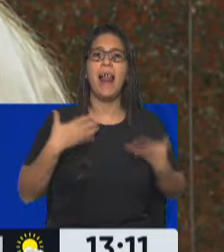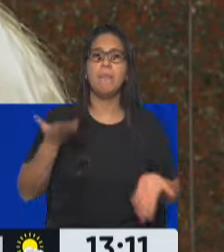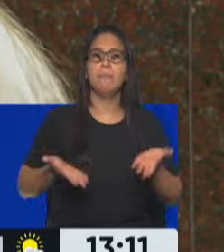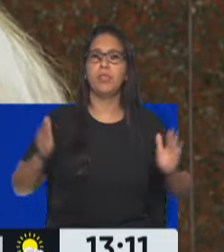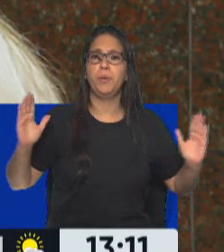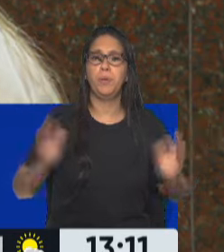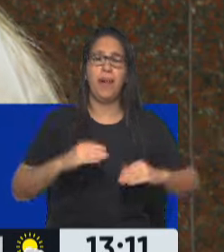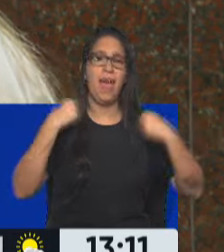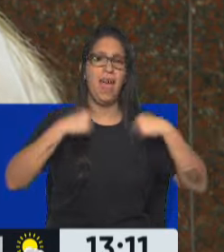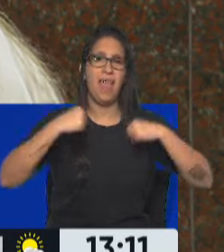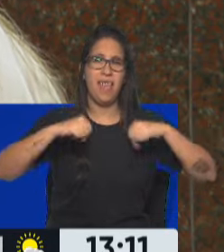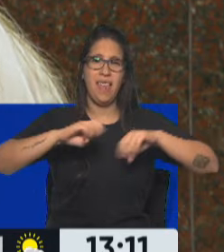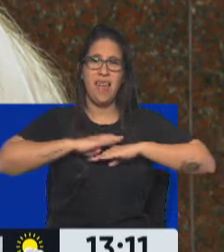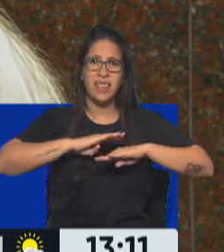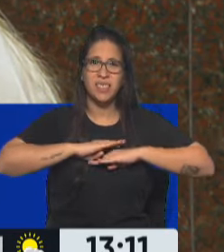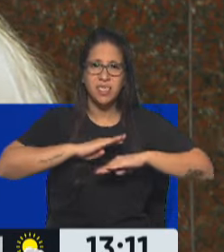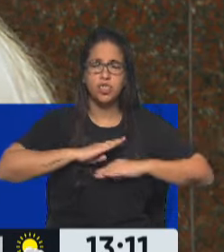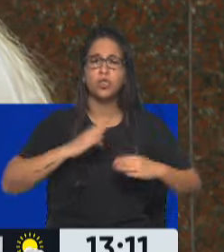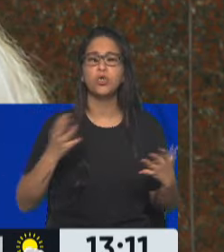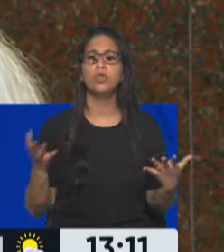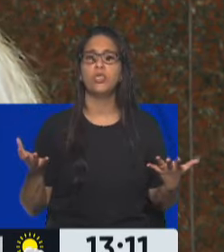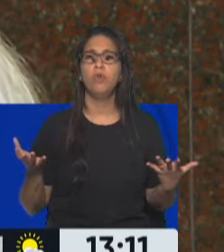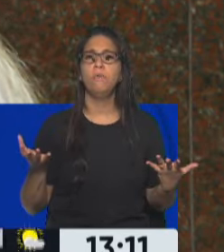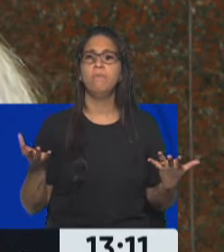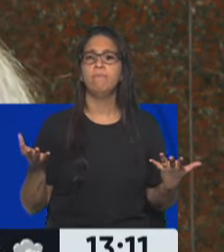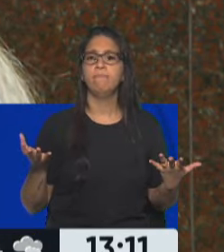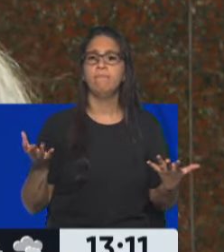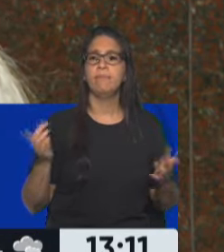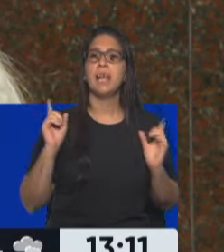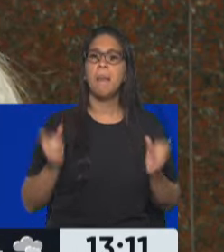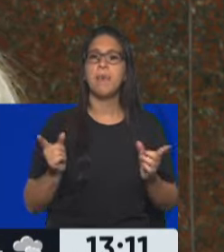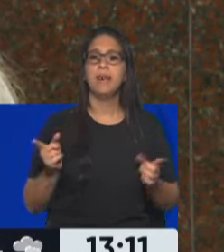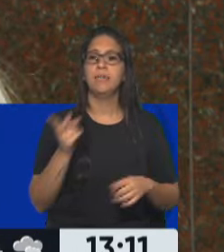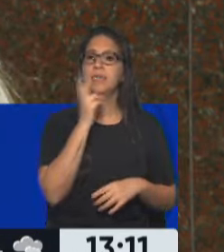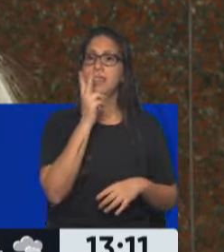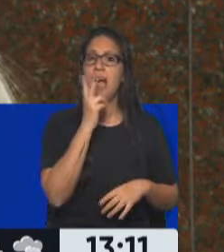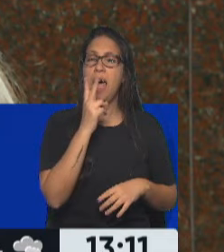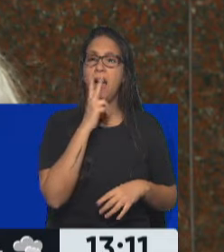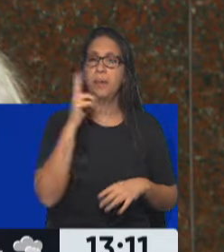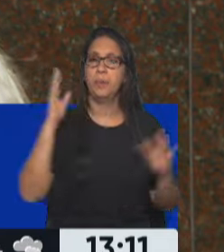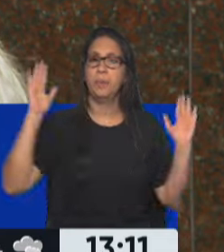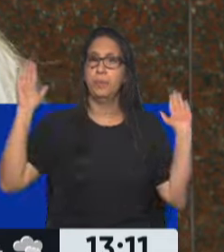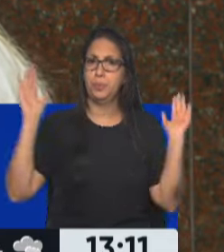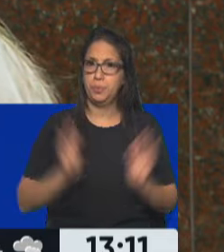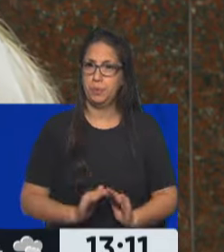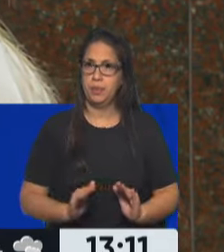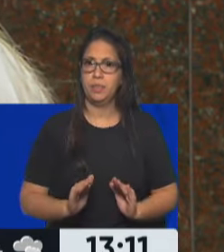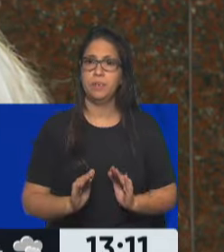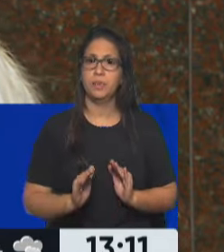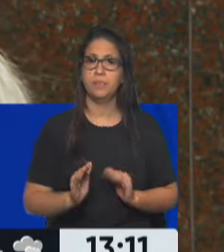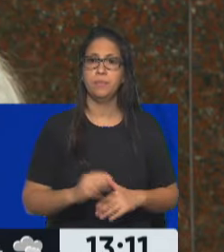hacer ejercicio sí eh todas estas cosas y la sensación tabáquica nos permiten disminuir